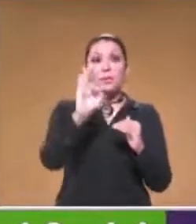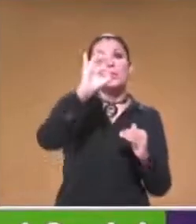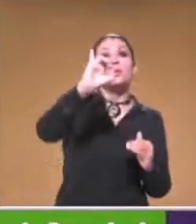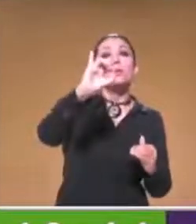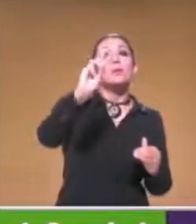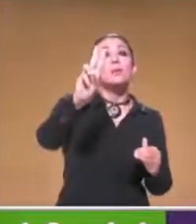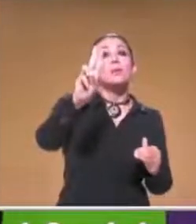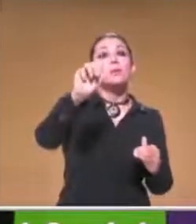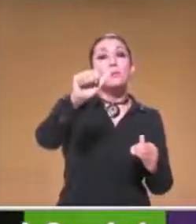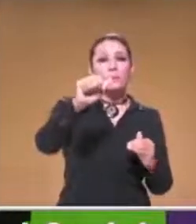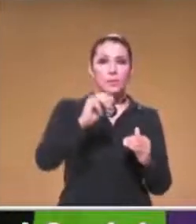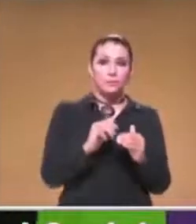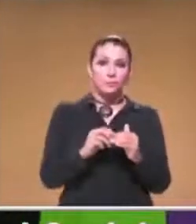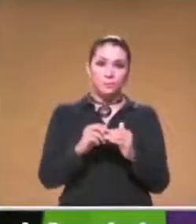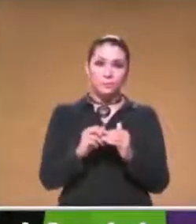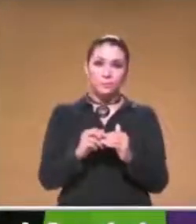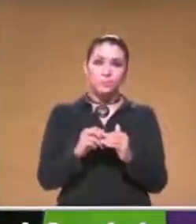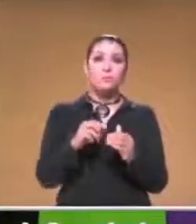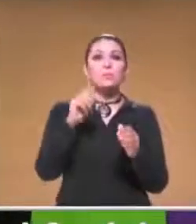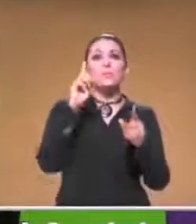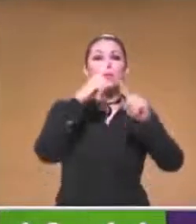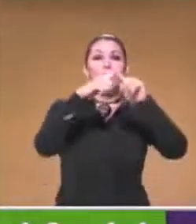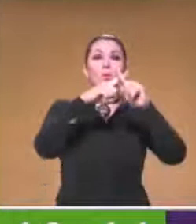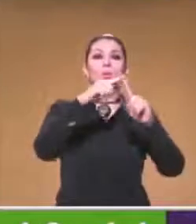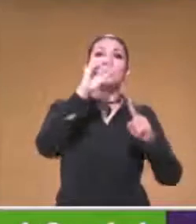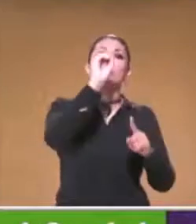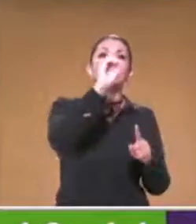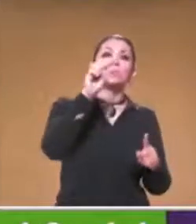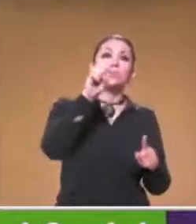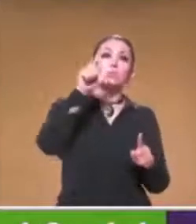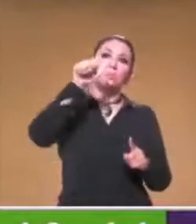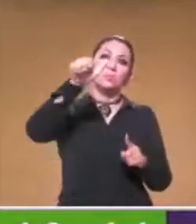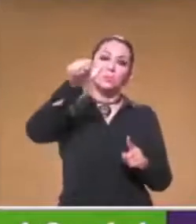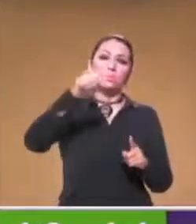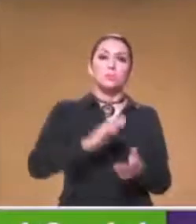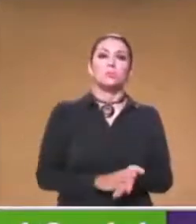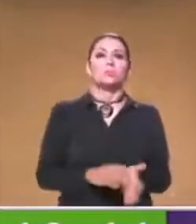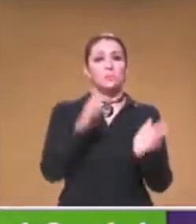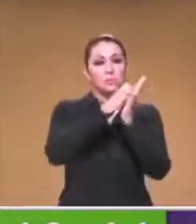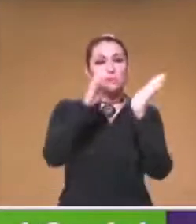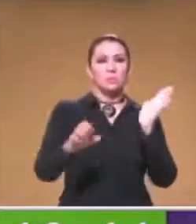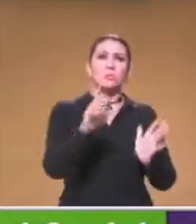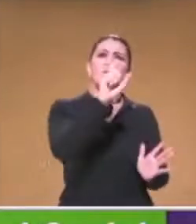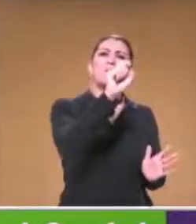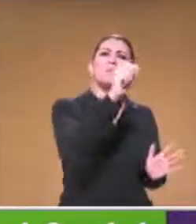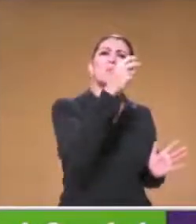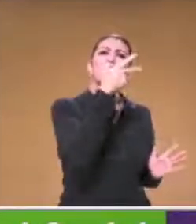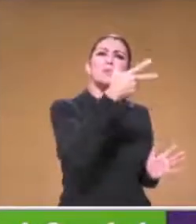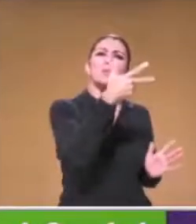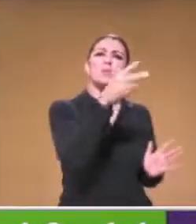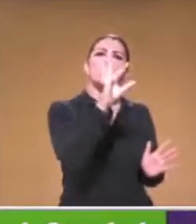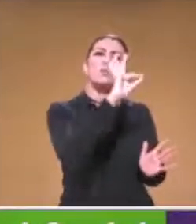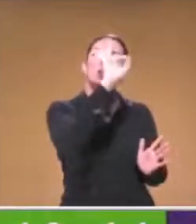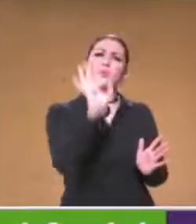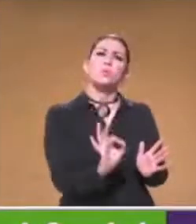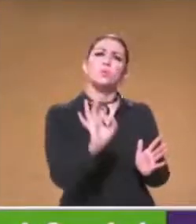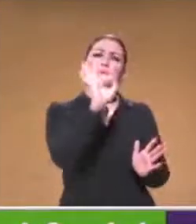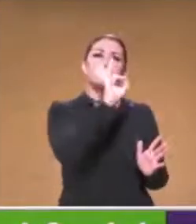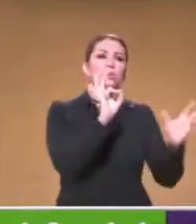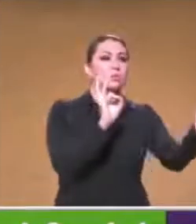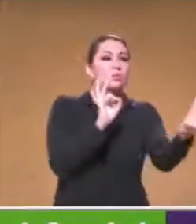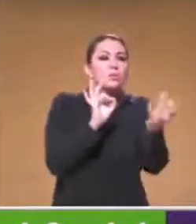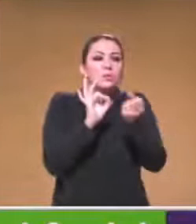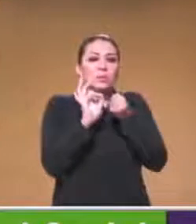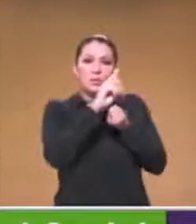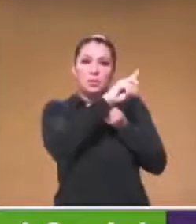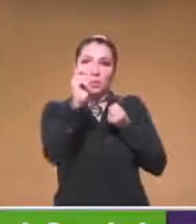por 0.16. Bien, algunos ejemplos. 28% sería 28 de cada 100. Al